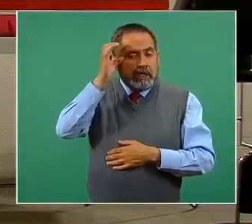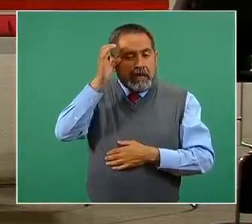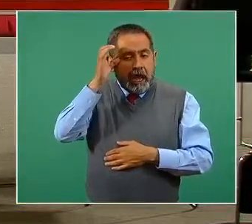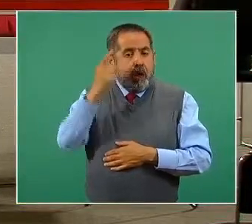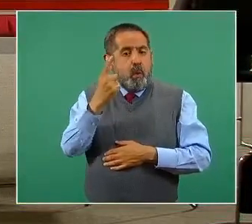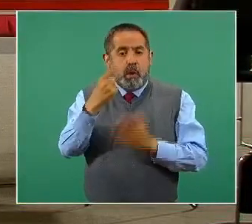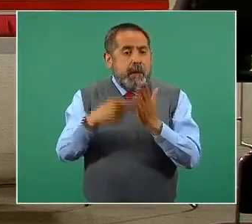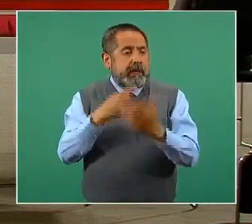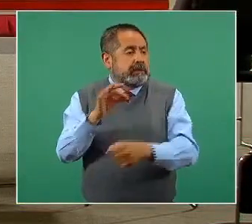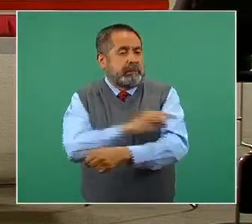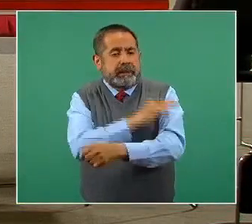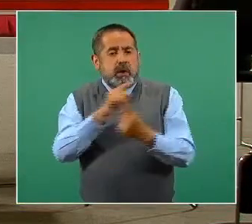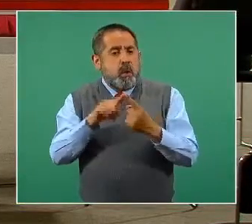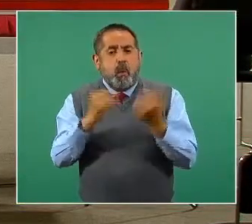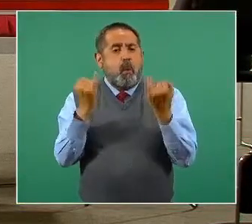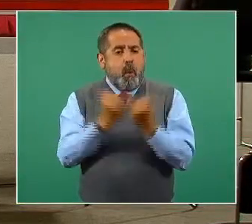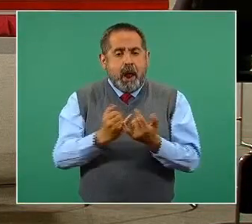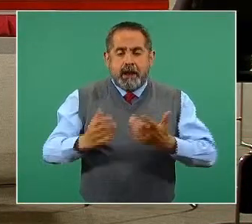dosis.